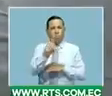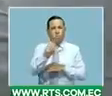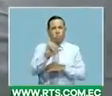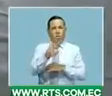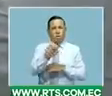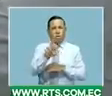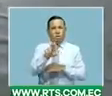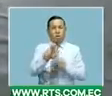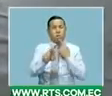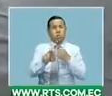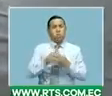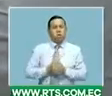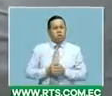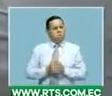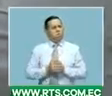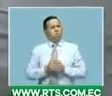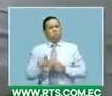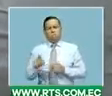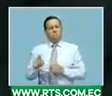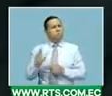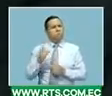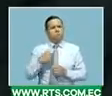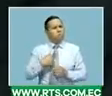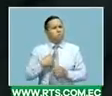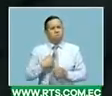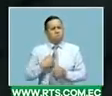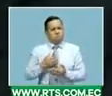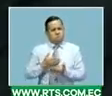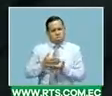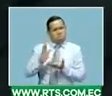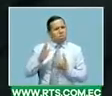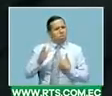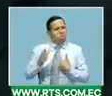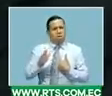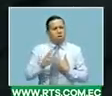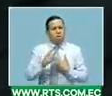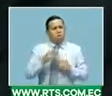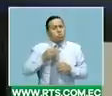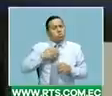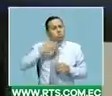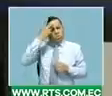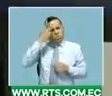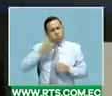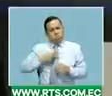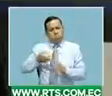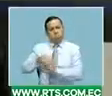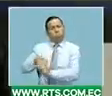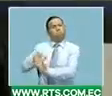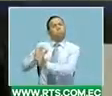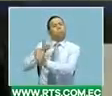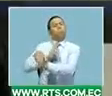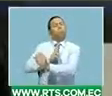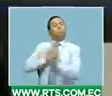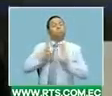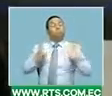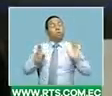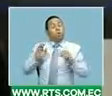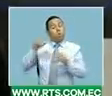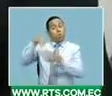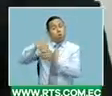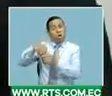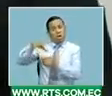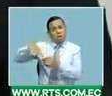gobernador, aduciendo que no lo removieron, sino que renunció al conocer de las irregularidades al interior de la